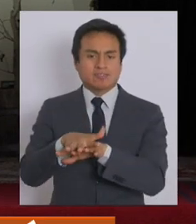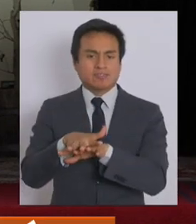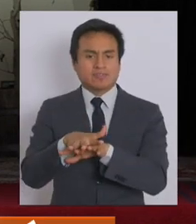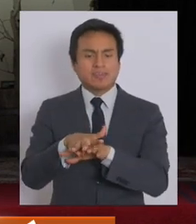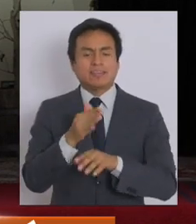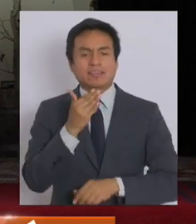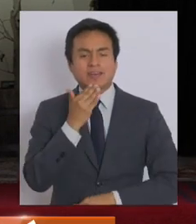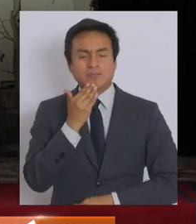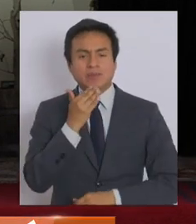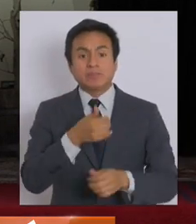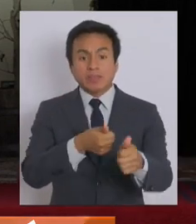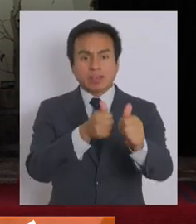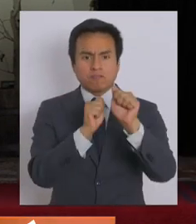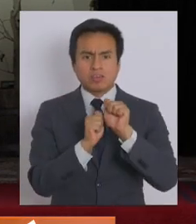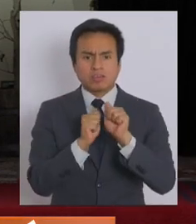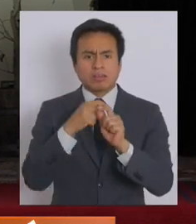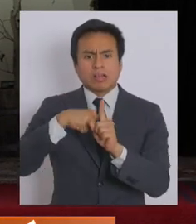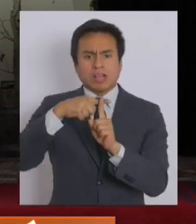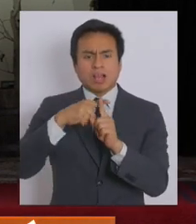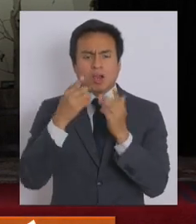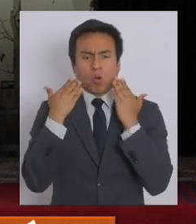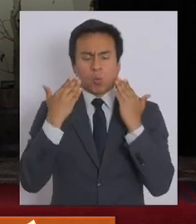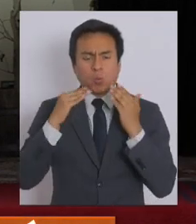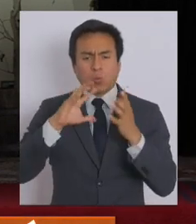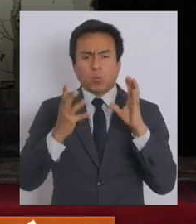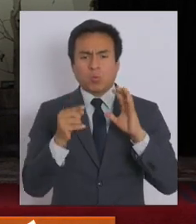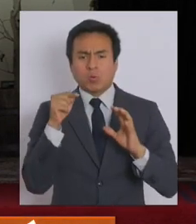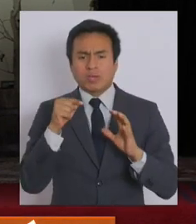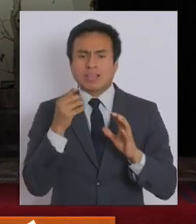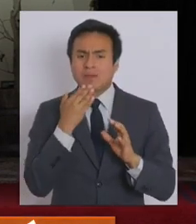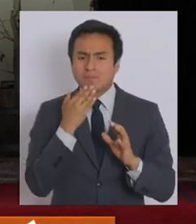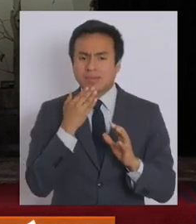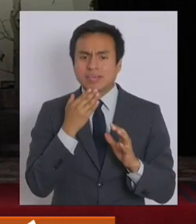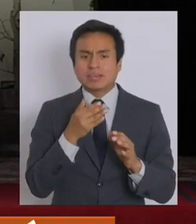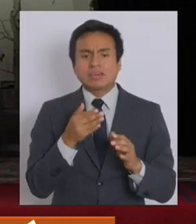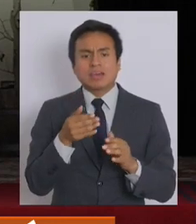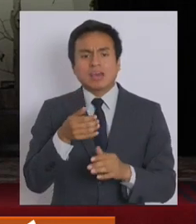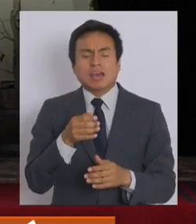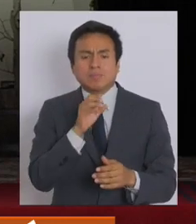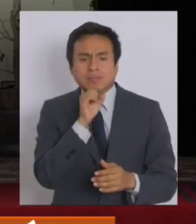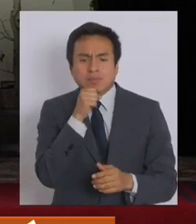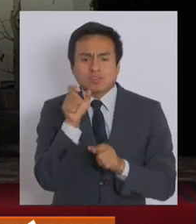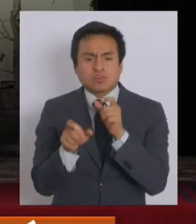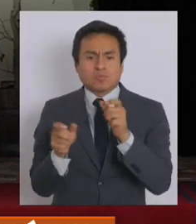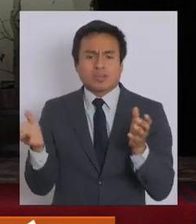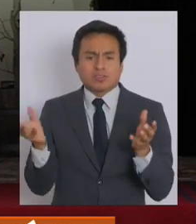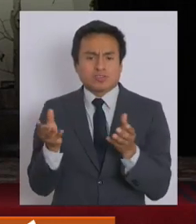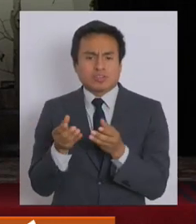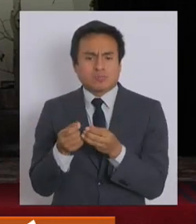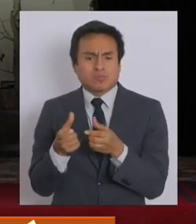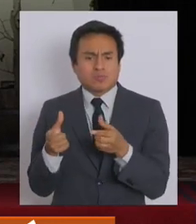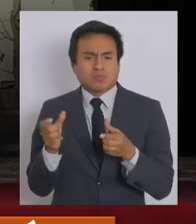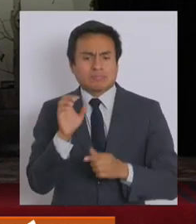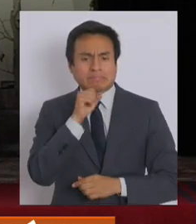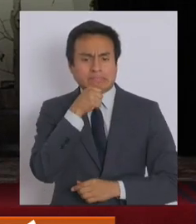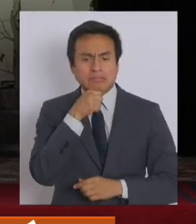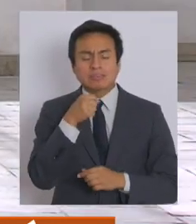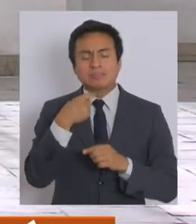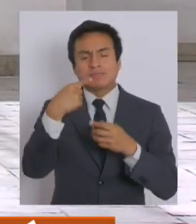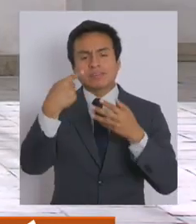los desafíos del calentamiento global, los desafíos del envejecimiento de nuestras poblaciones y muchos